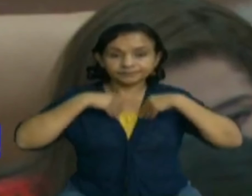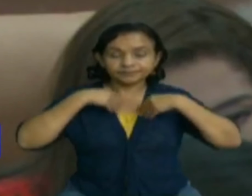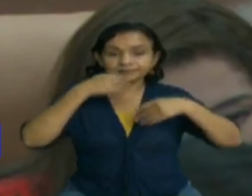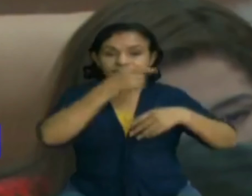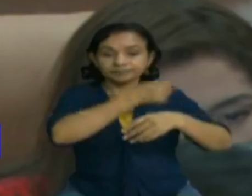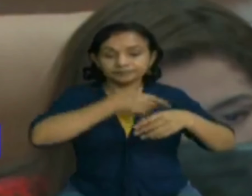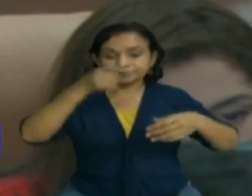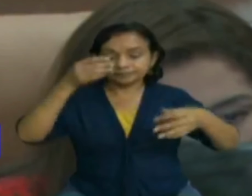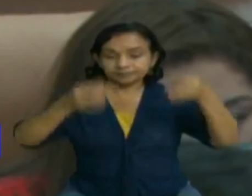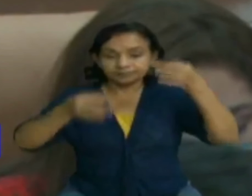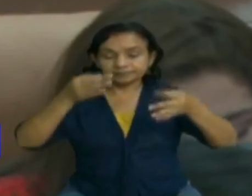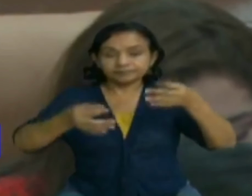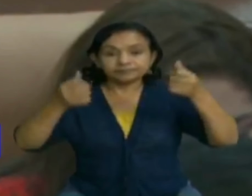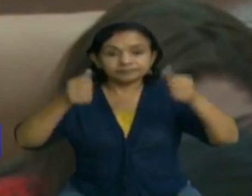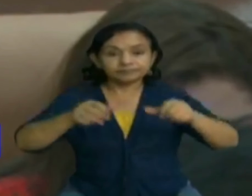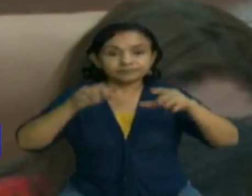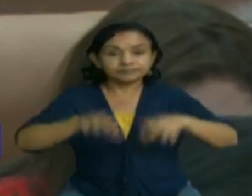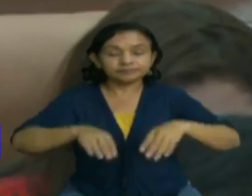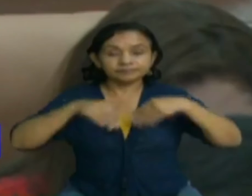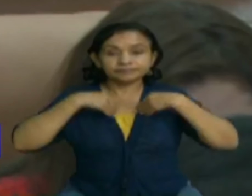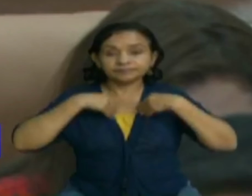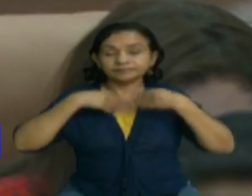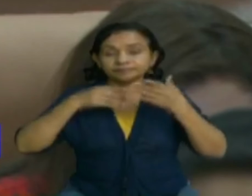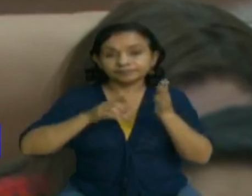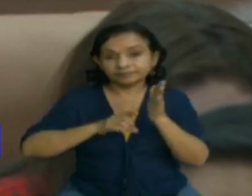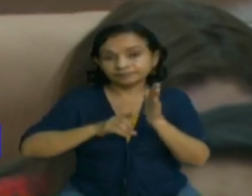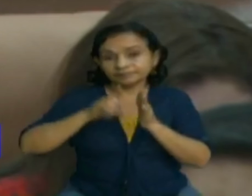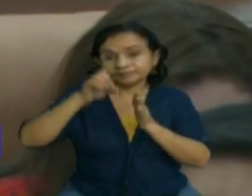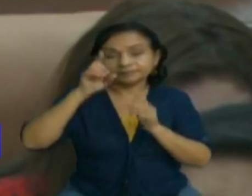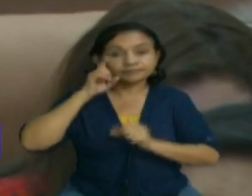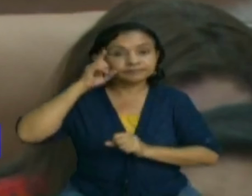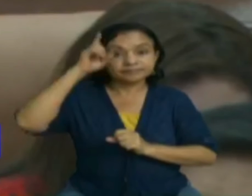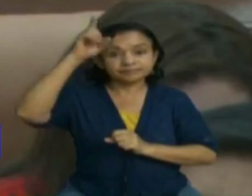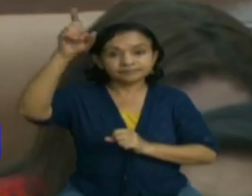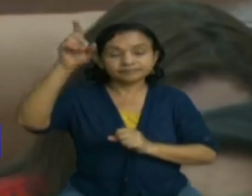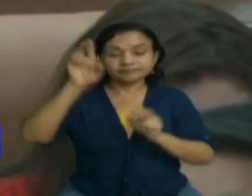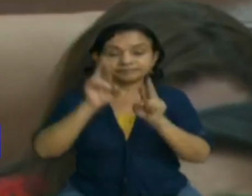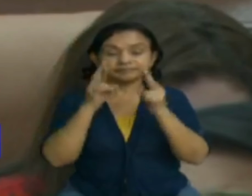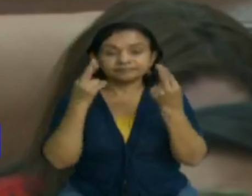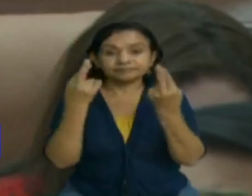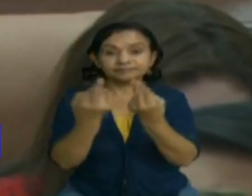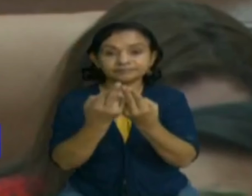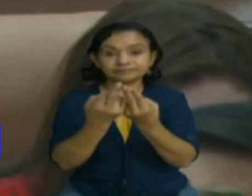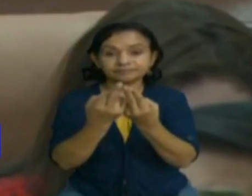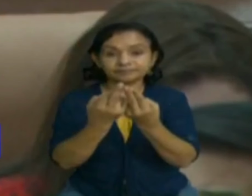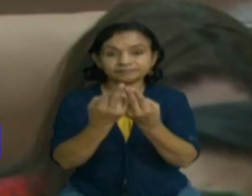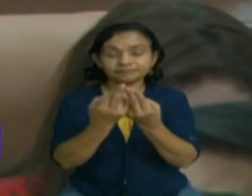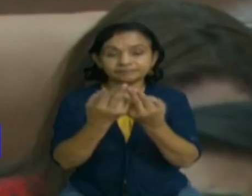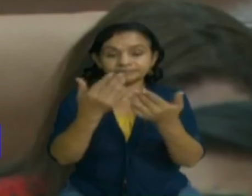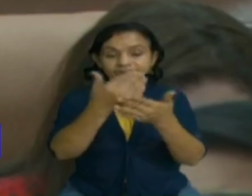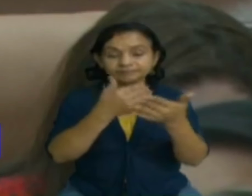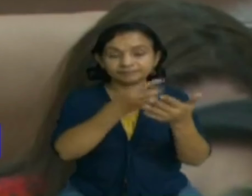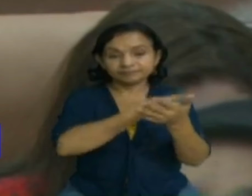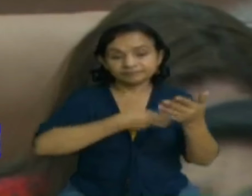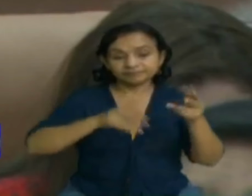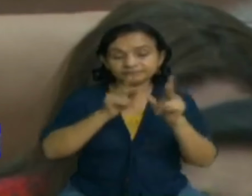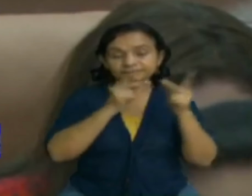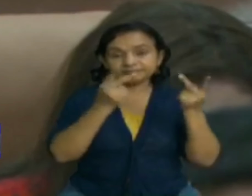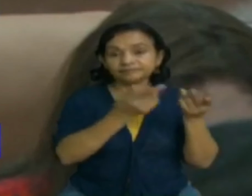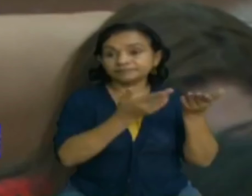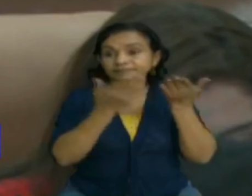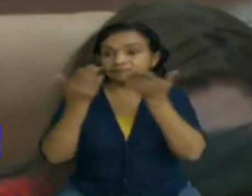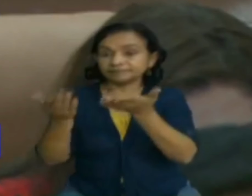judicial competente y se desarrolle esta audiencia. La petición el Ministerio Público la puede hacer